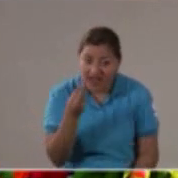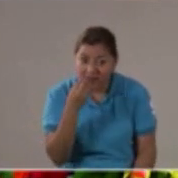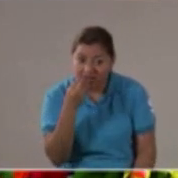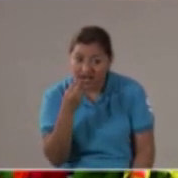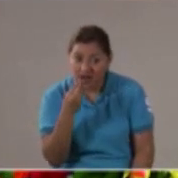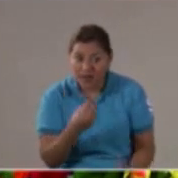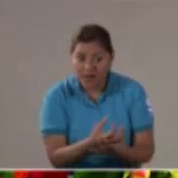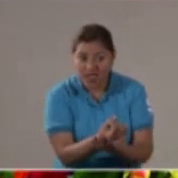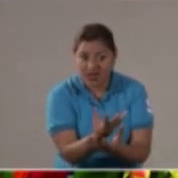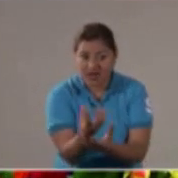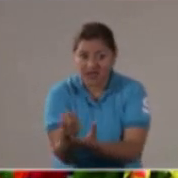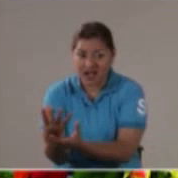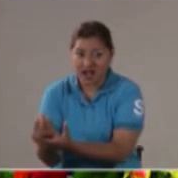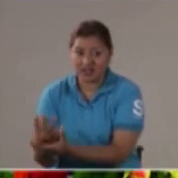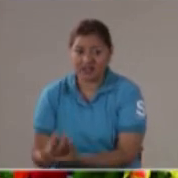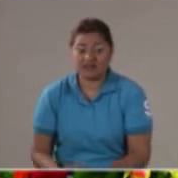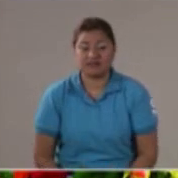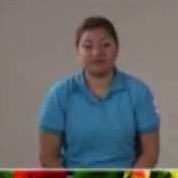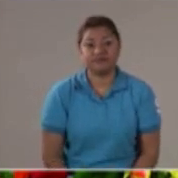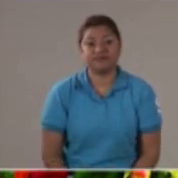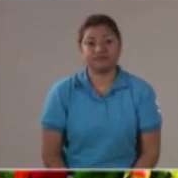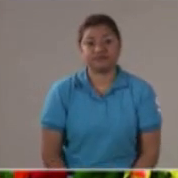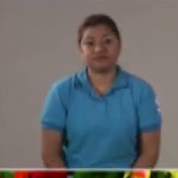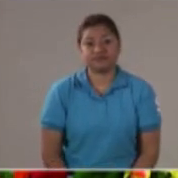Qué humillación, hermano.